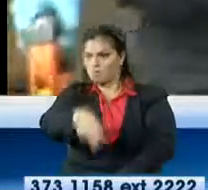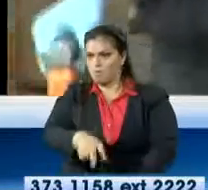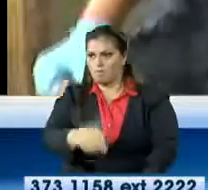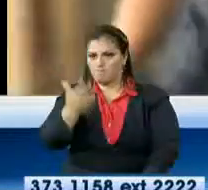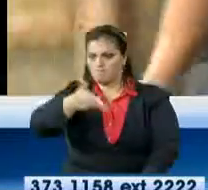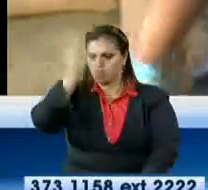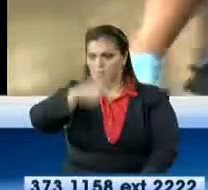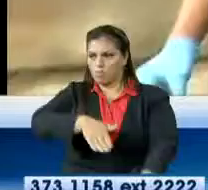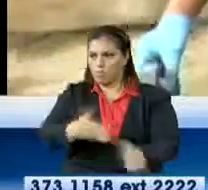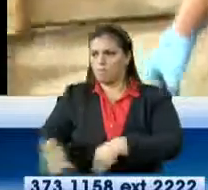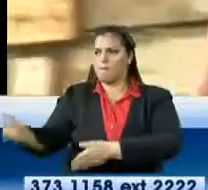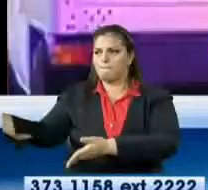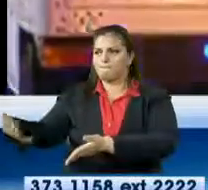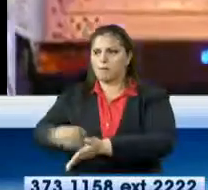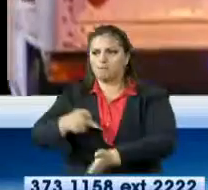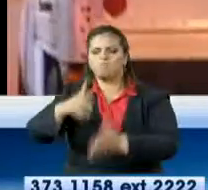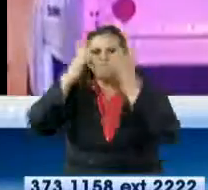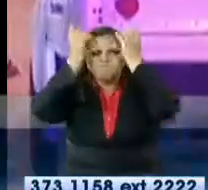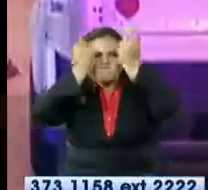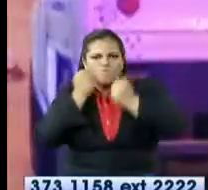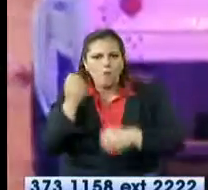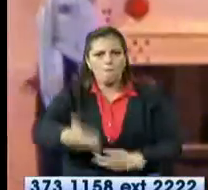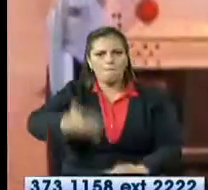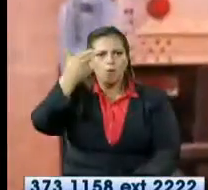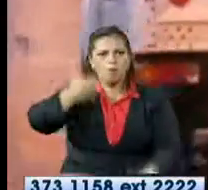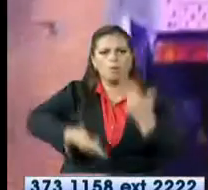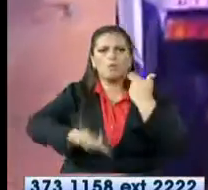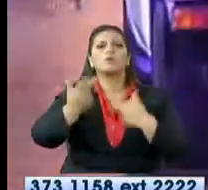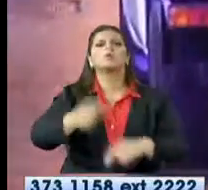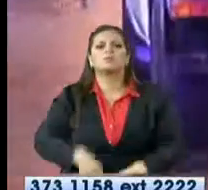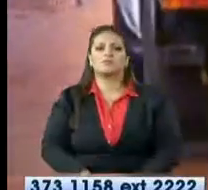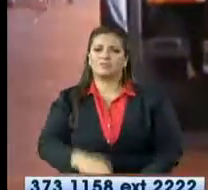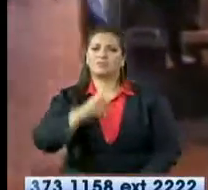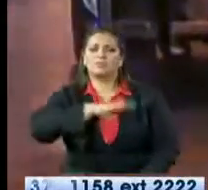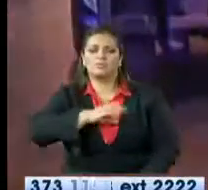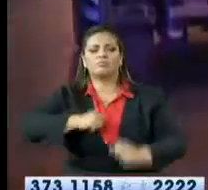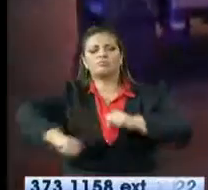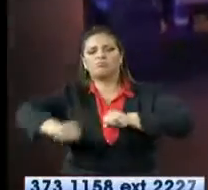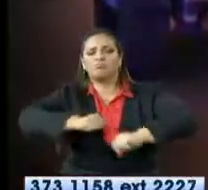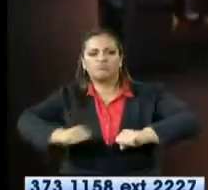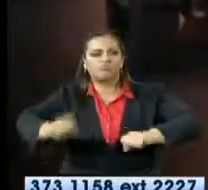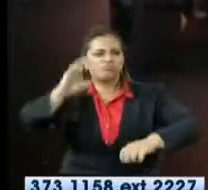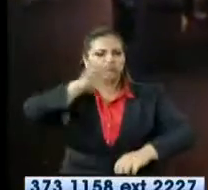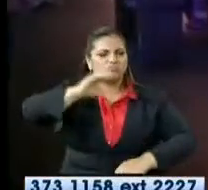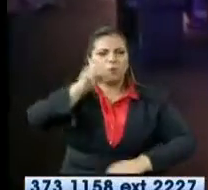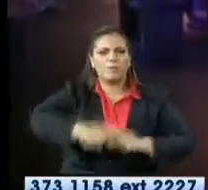sostenido e inacabable. Informó Jorge Escobar.